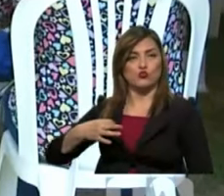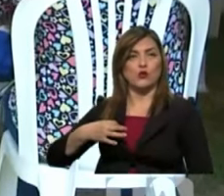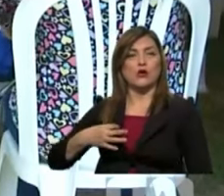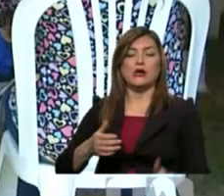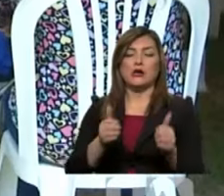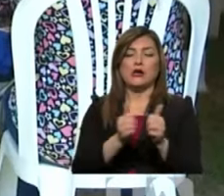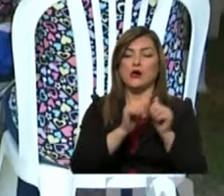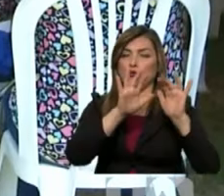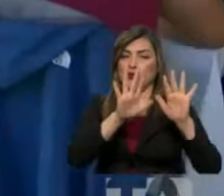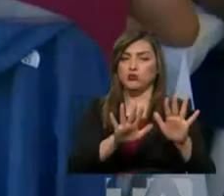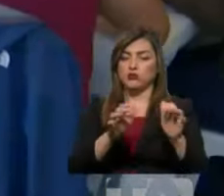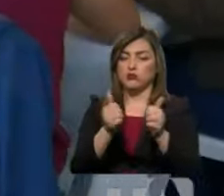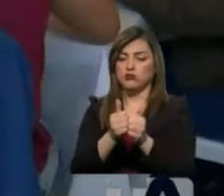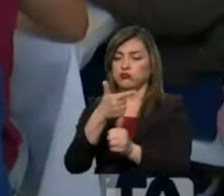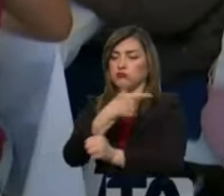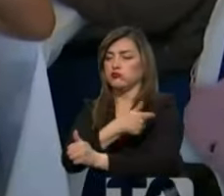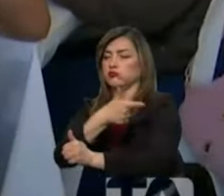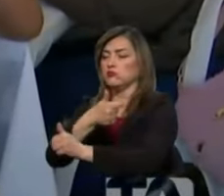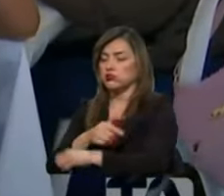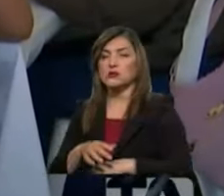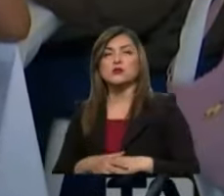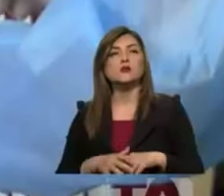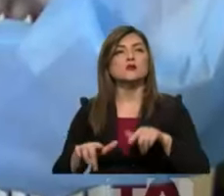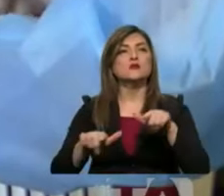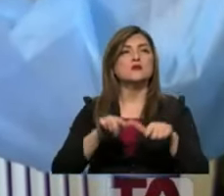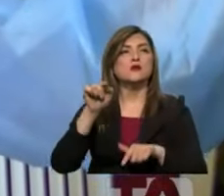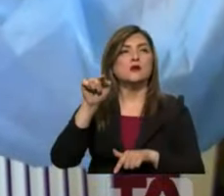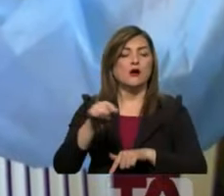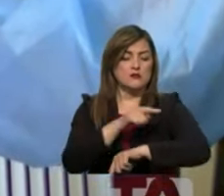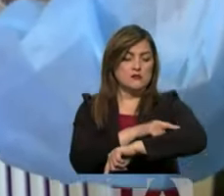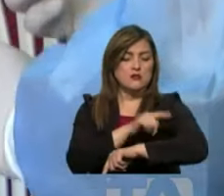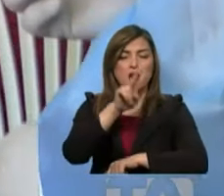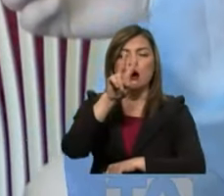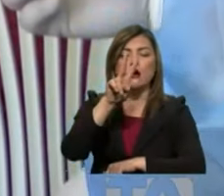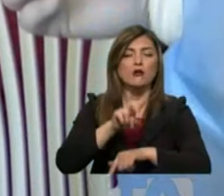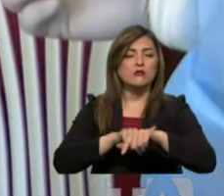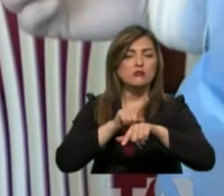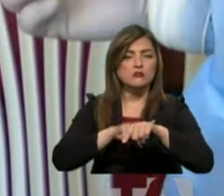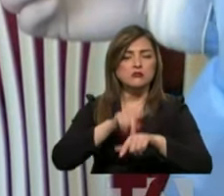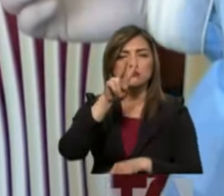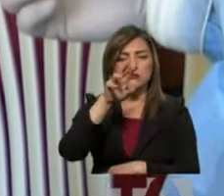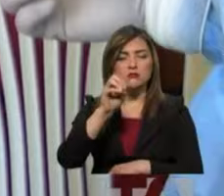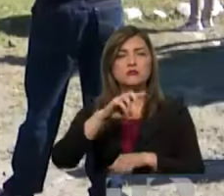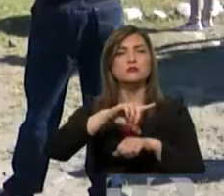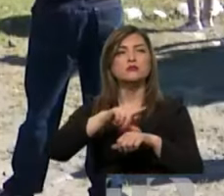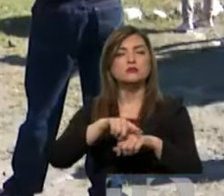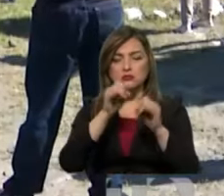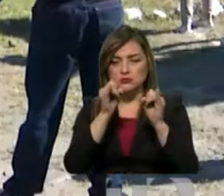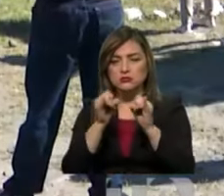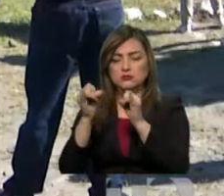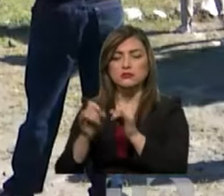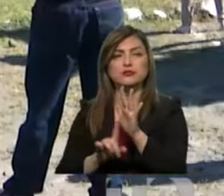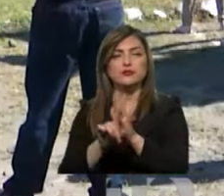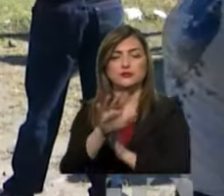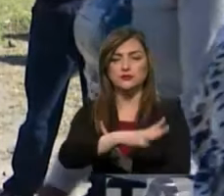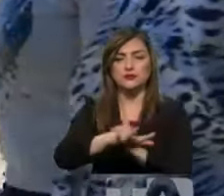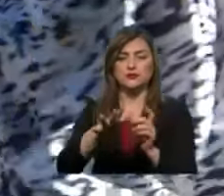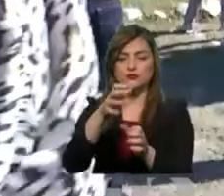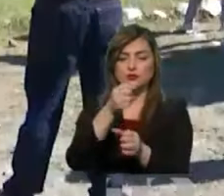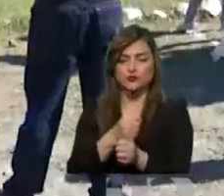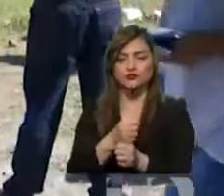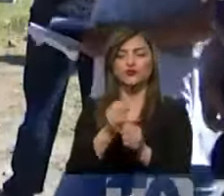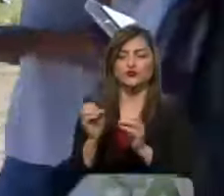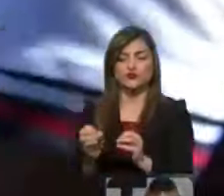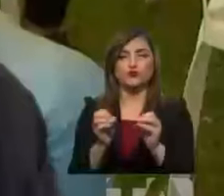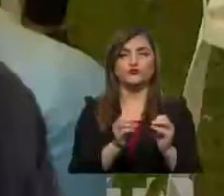10 brigadas de vacunación. En ese lugar, la vacunación no toma más de 20 minutos por persona y se desarrolla en un ambiente seguro